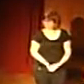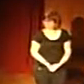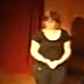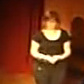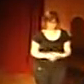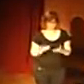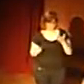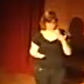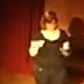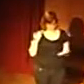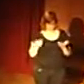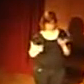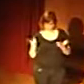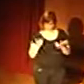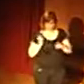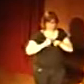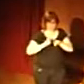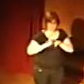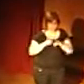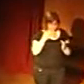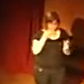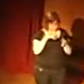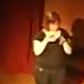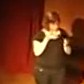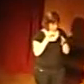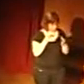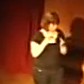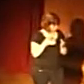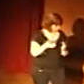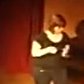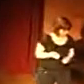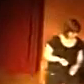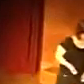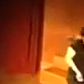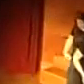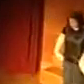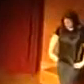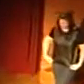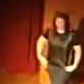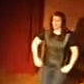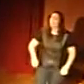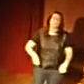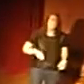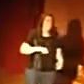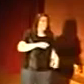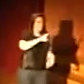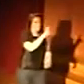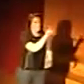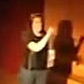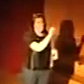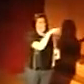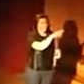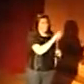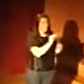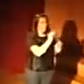esta simple comparación es decir el tipo de refinamiento que tiene Pérez villamil a la hora de trazar sus arquitecturas no tiene nada que ver con esta otra visión